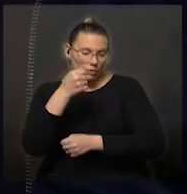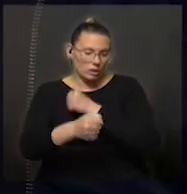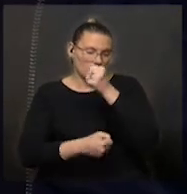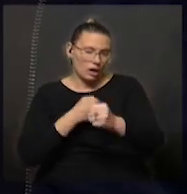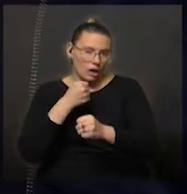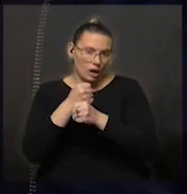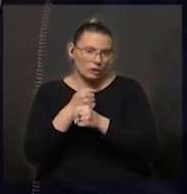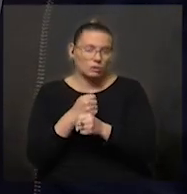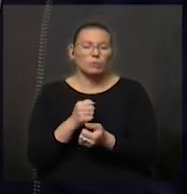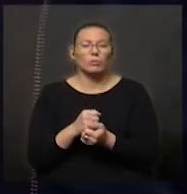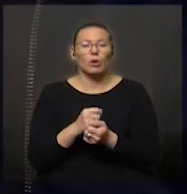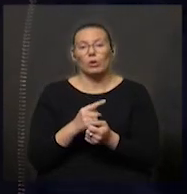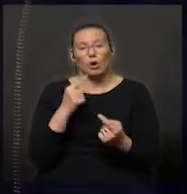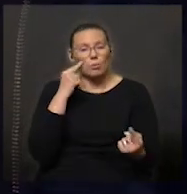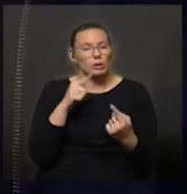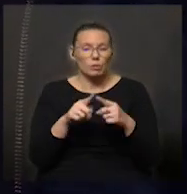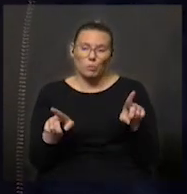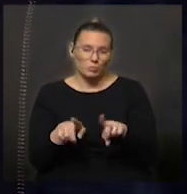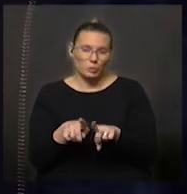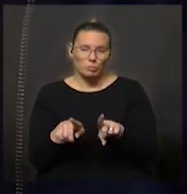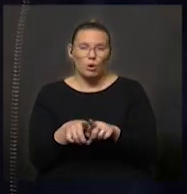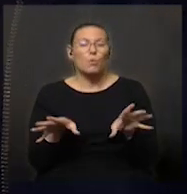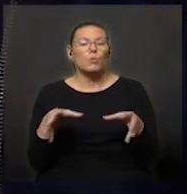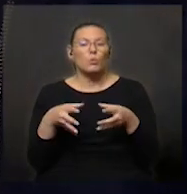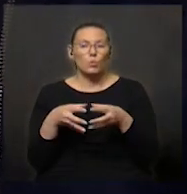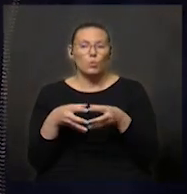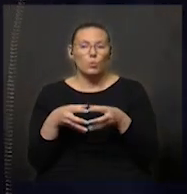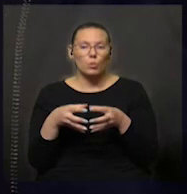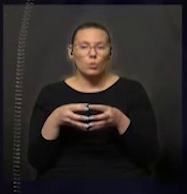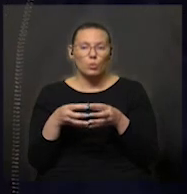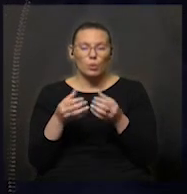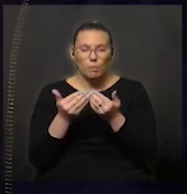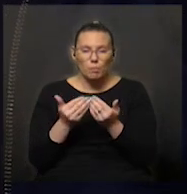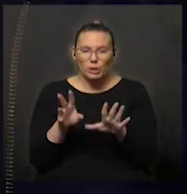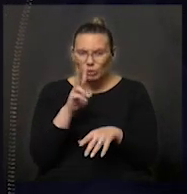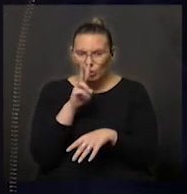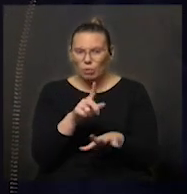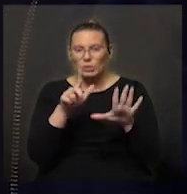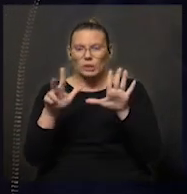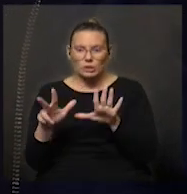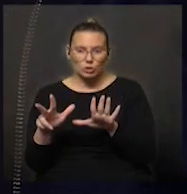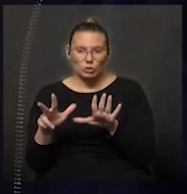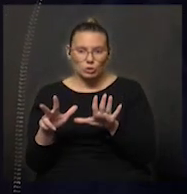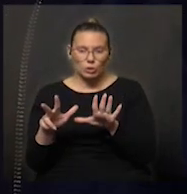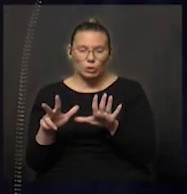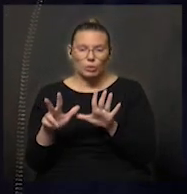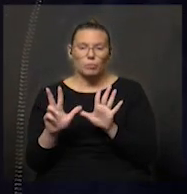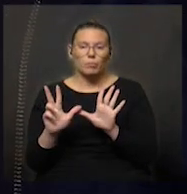esta conmemoración. Muy bien. Bueno, una banda que arrancó en 2018,